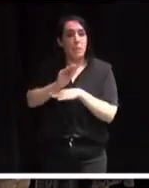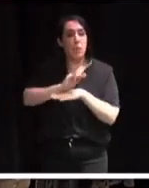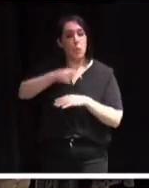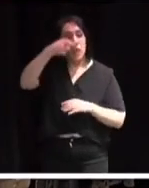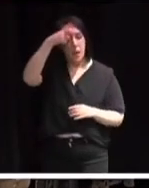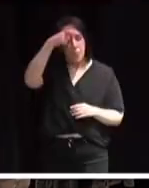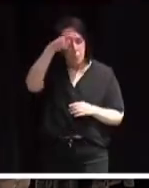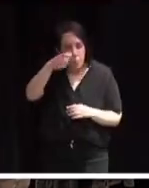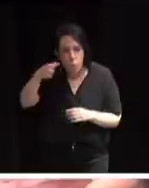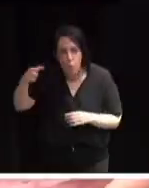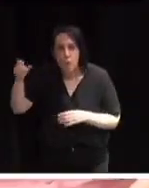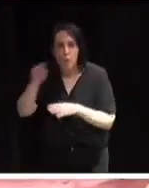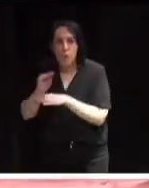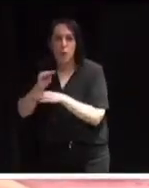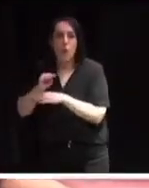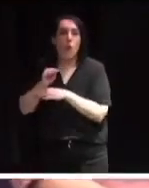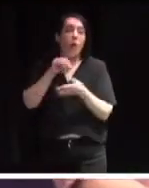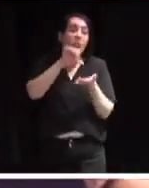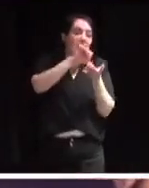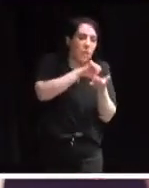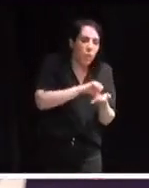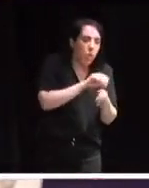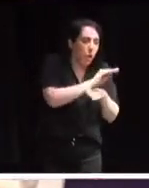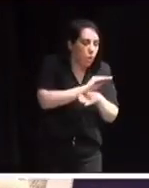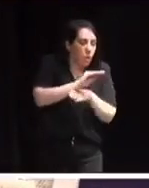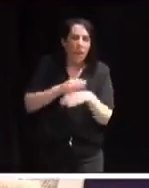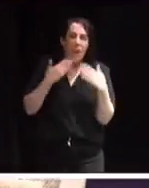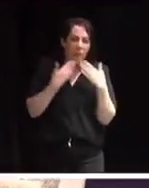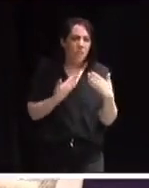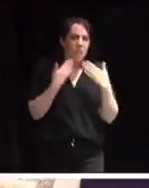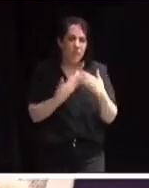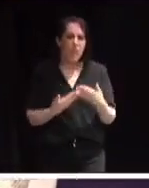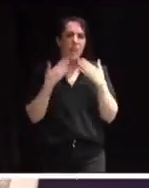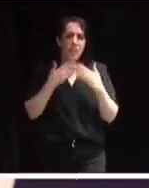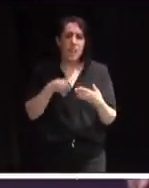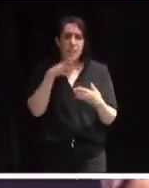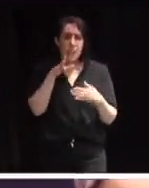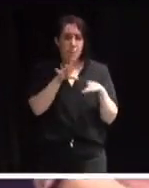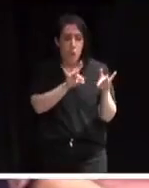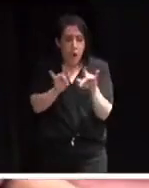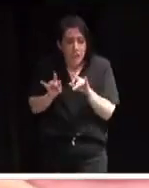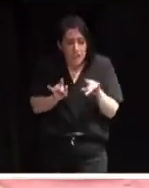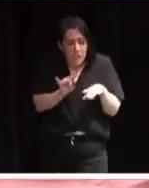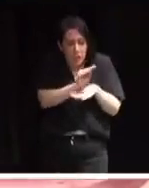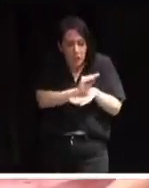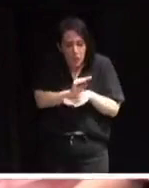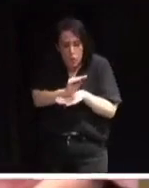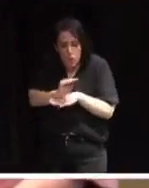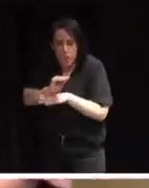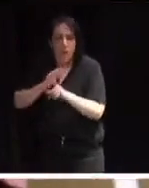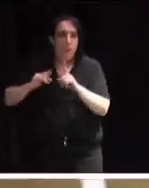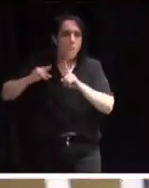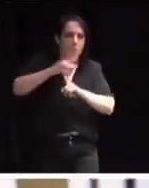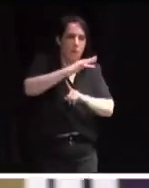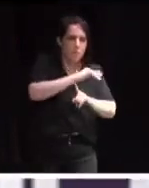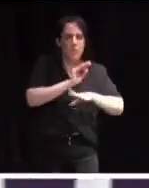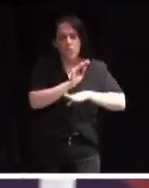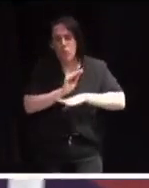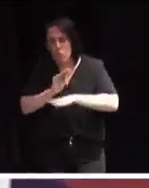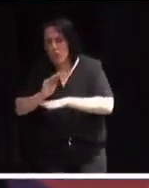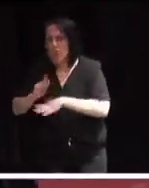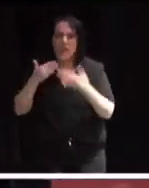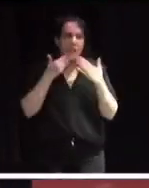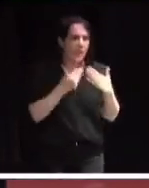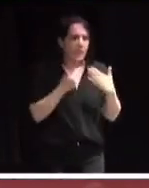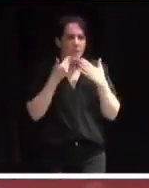pueblos vuestras ciudades Muchas gracias por cuidar la tierra por cuidar el medio ambiente y muchas gracias